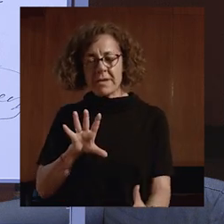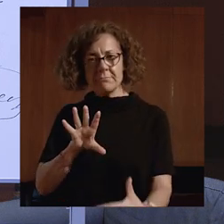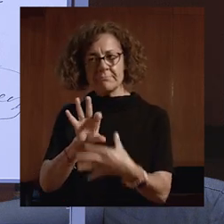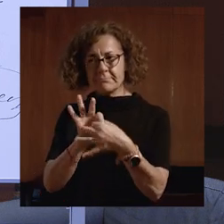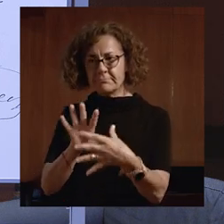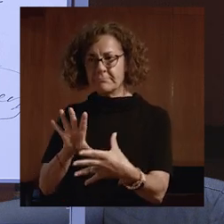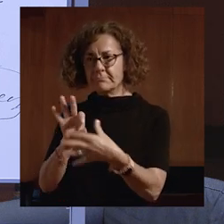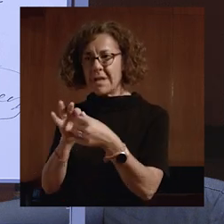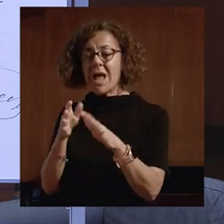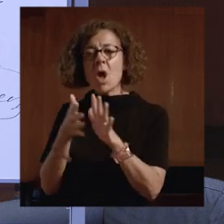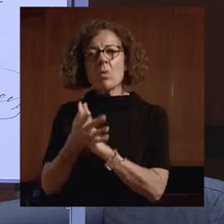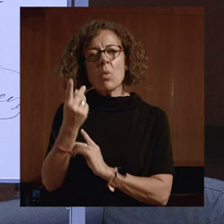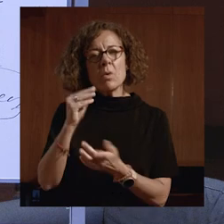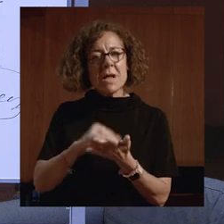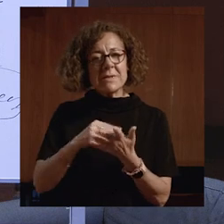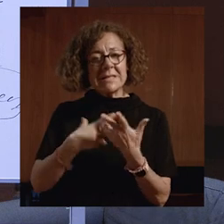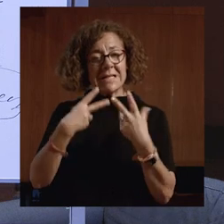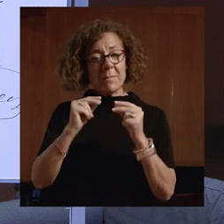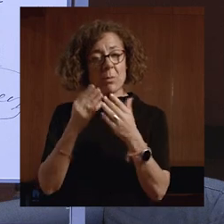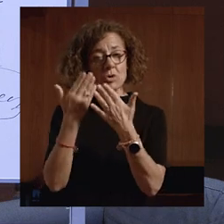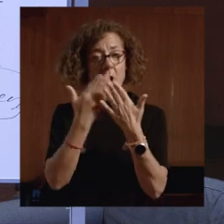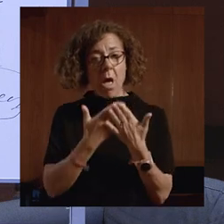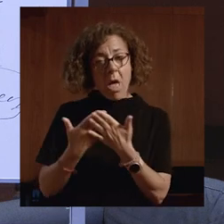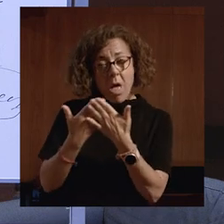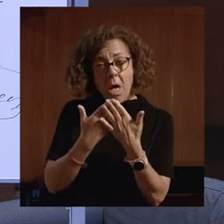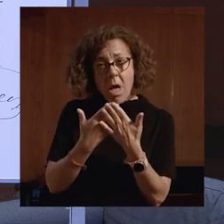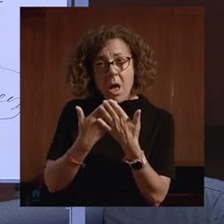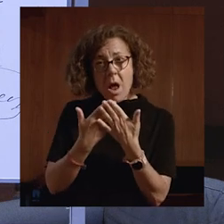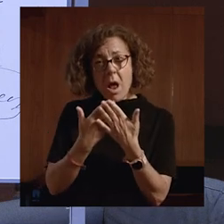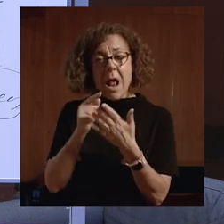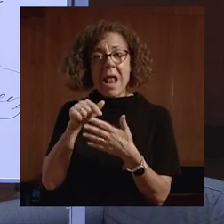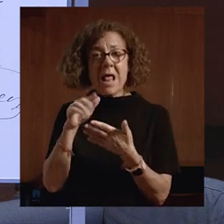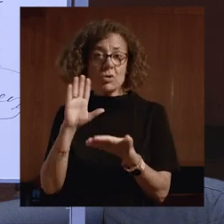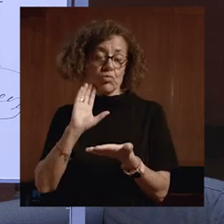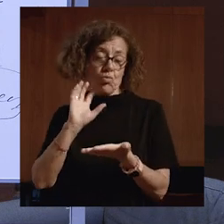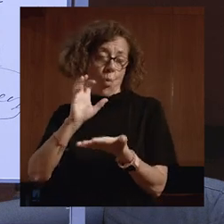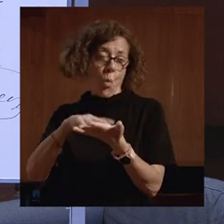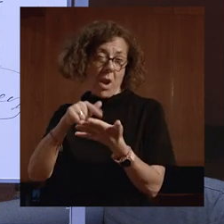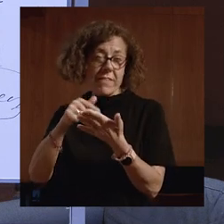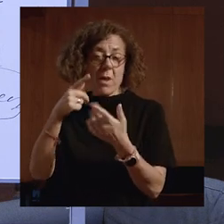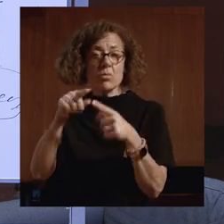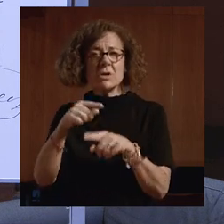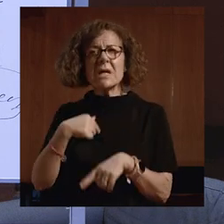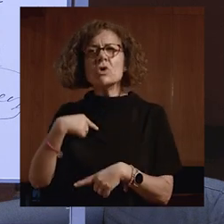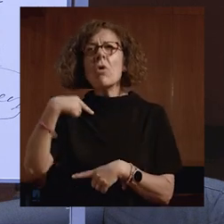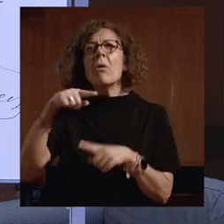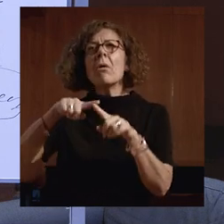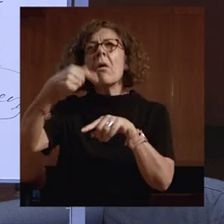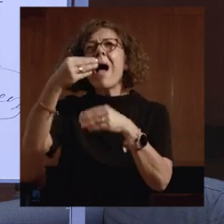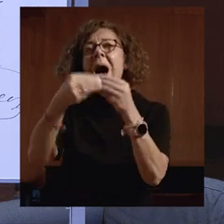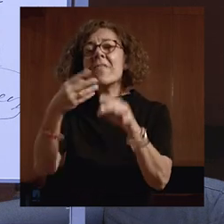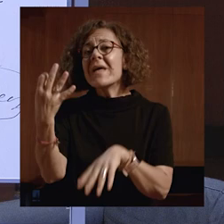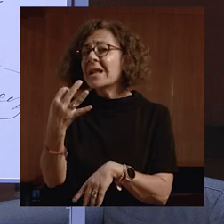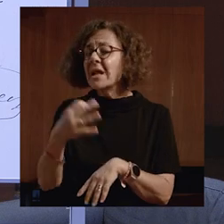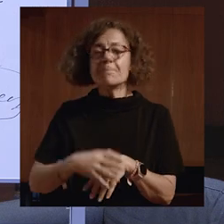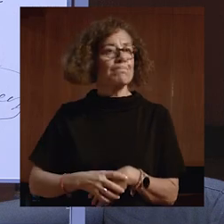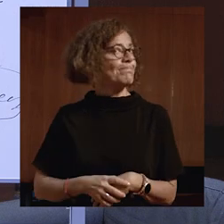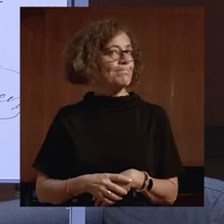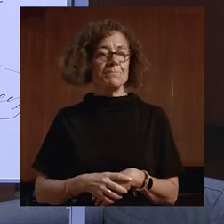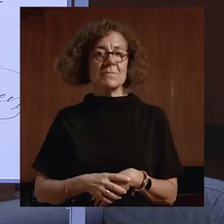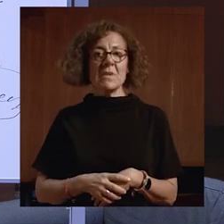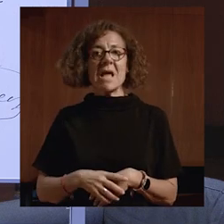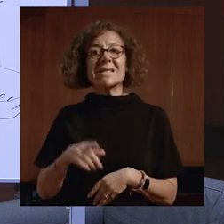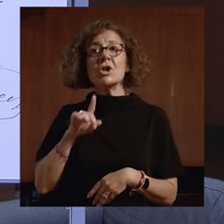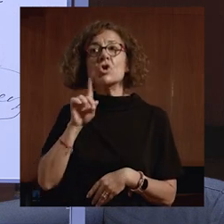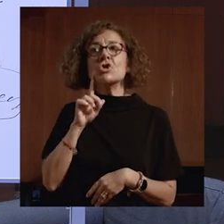veces cuando salimos de las escuelas, de los conservatorios, el problema no es que yo no sepa qué hacer, sino que ni siquiera sé cómo se